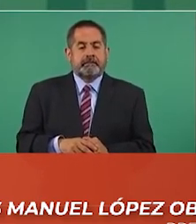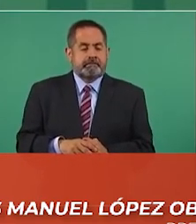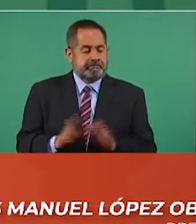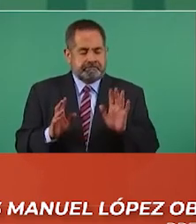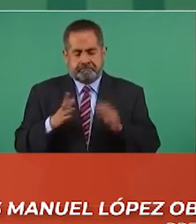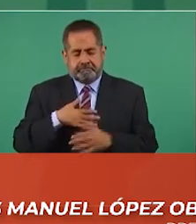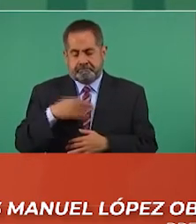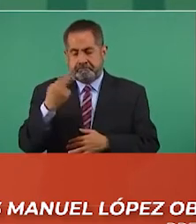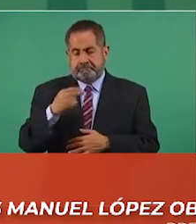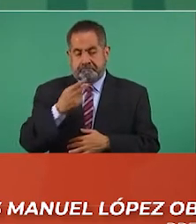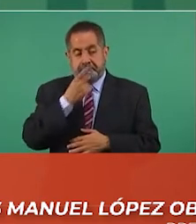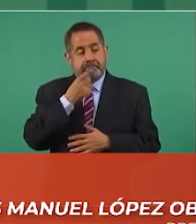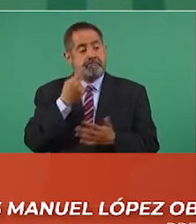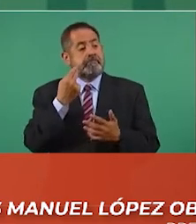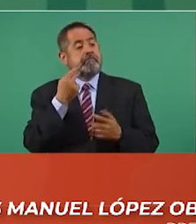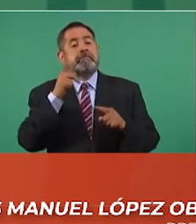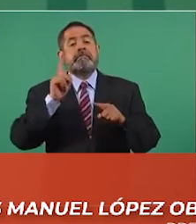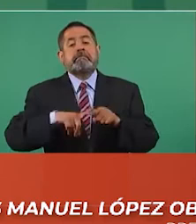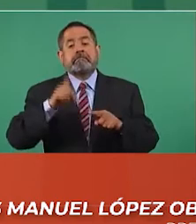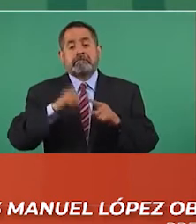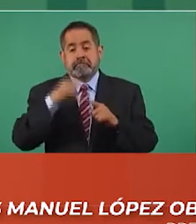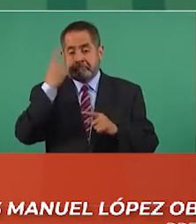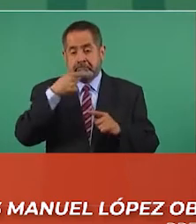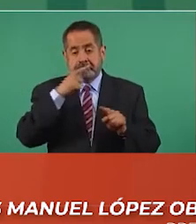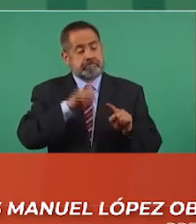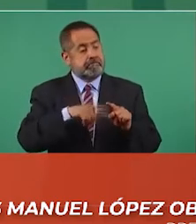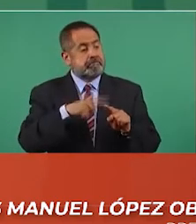corresponde a los